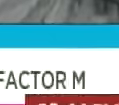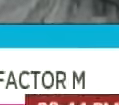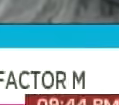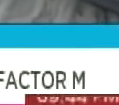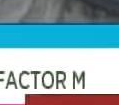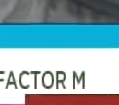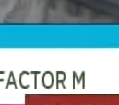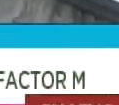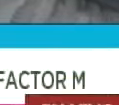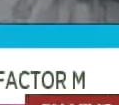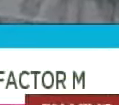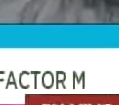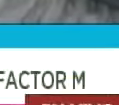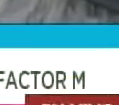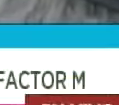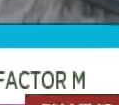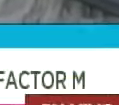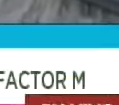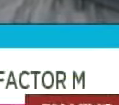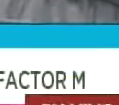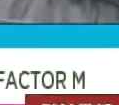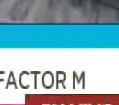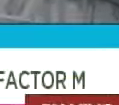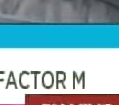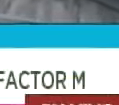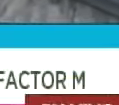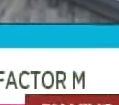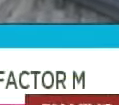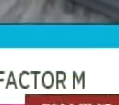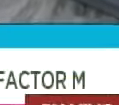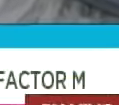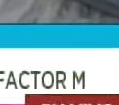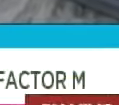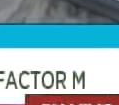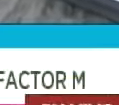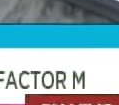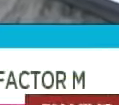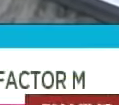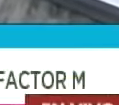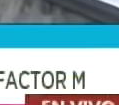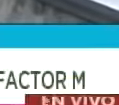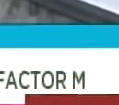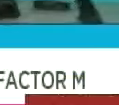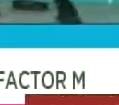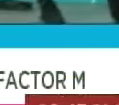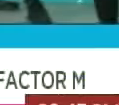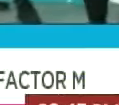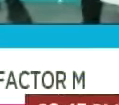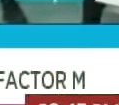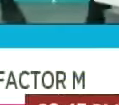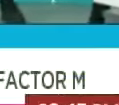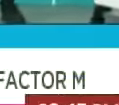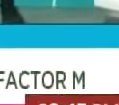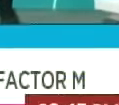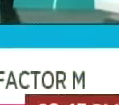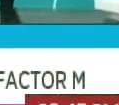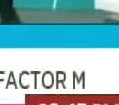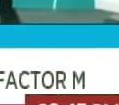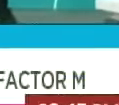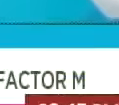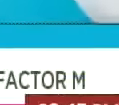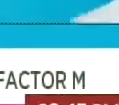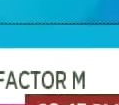Venezuela. Mi combustible, estamos ready pa' votar. Seguro, seguro, mi voto es por